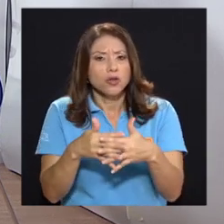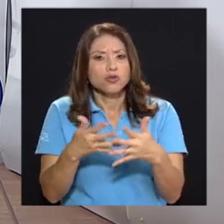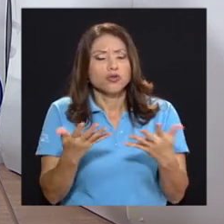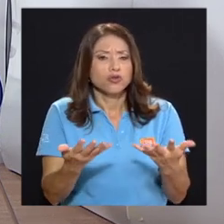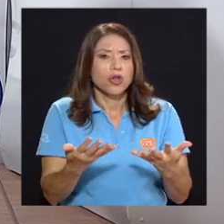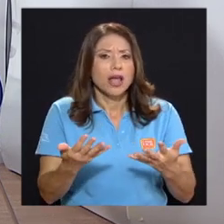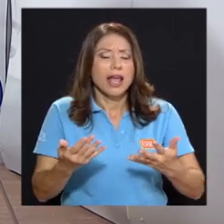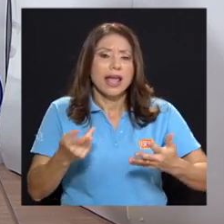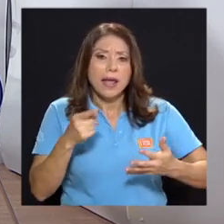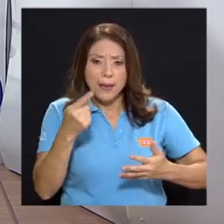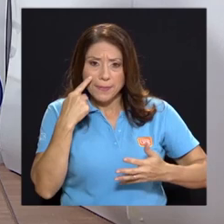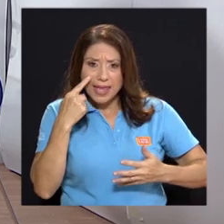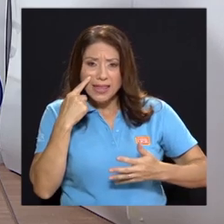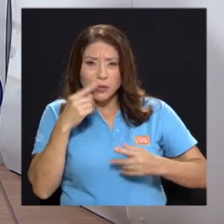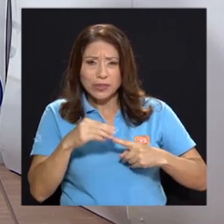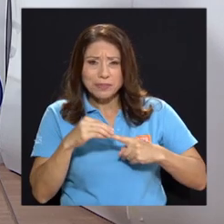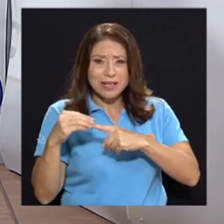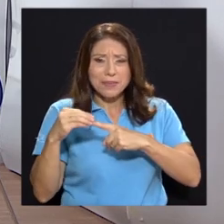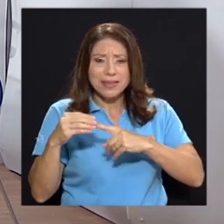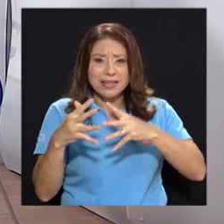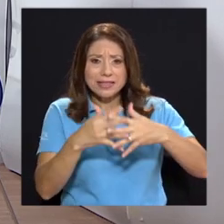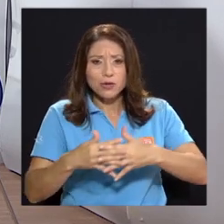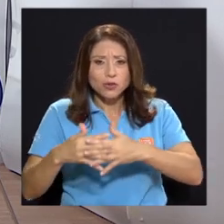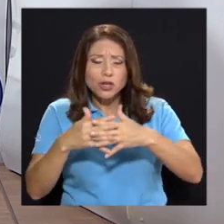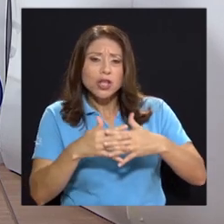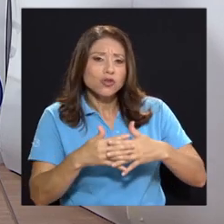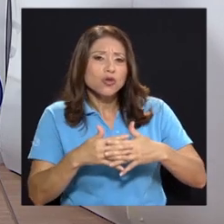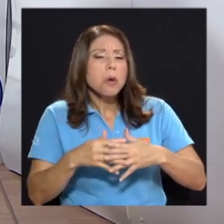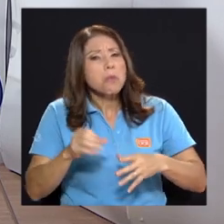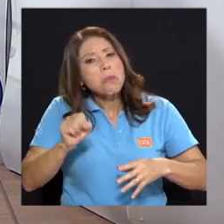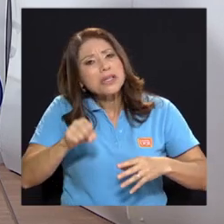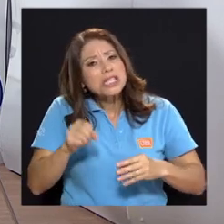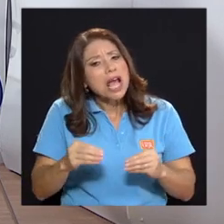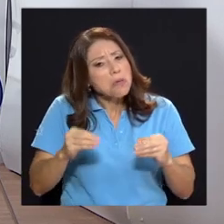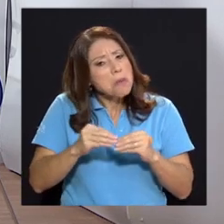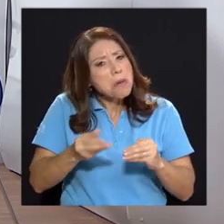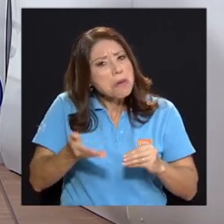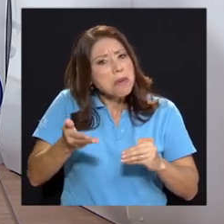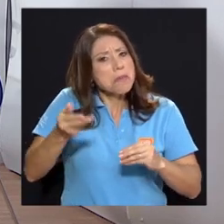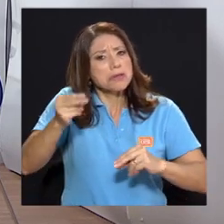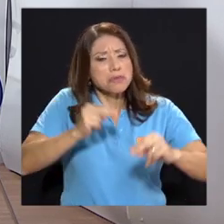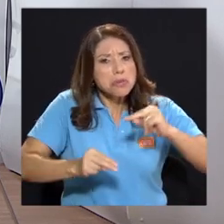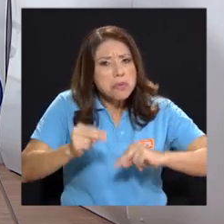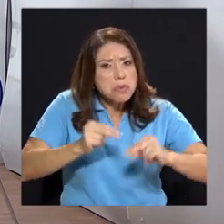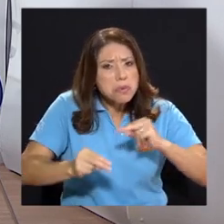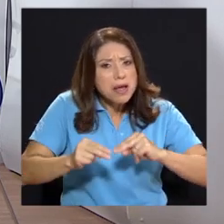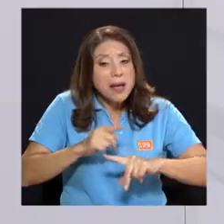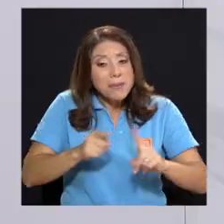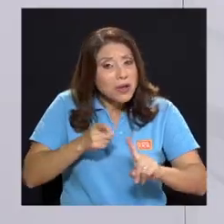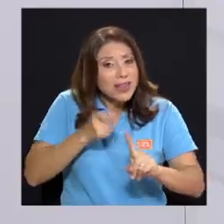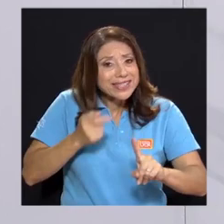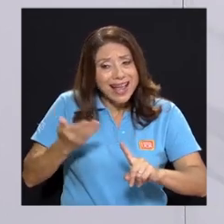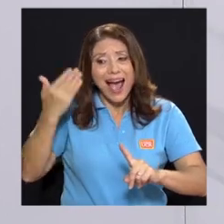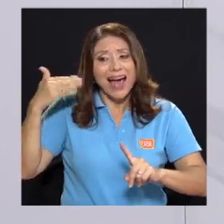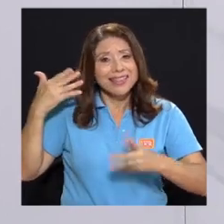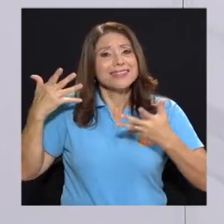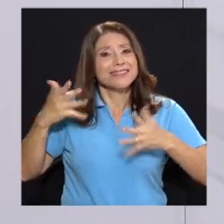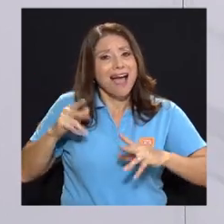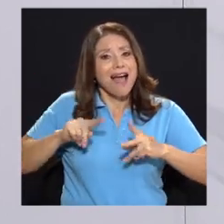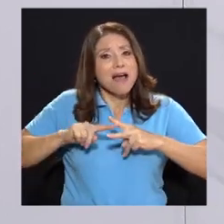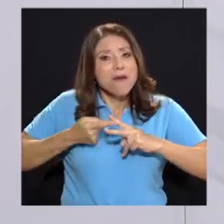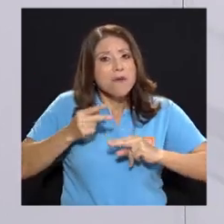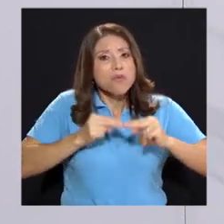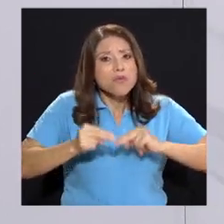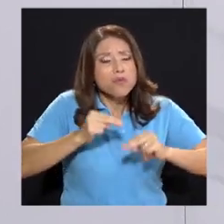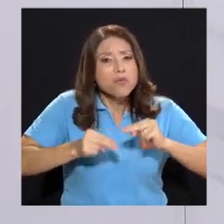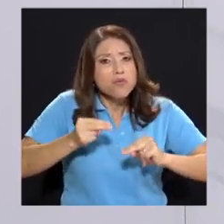socio eeuu en particular si hay un aumento venía ese aumento de antes es un aumento